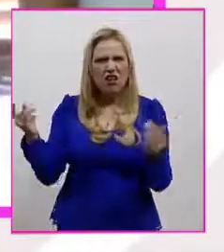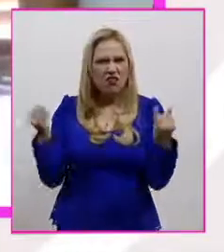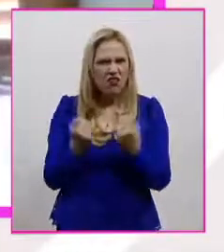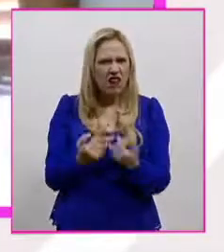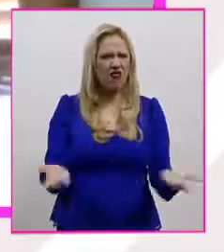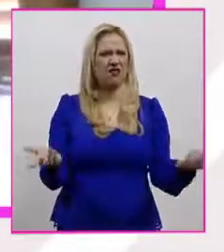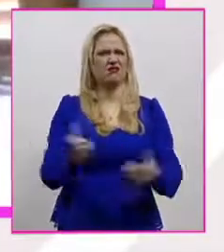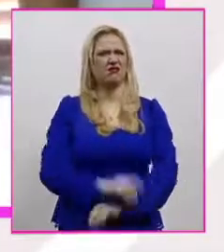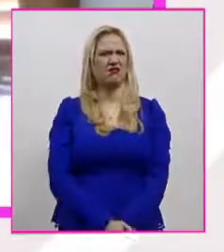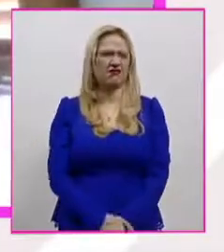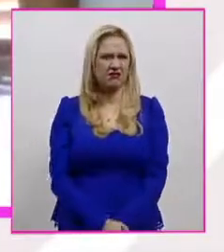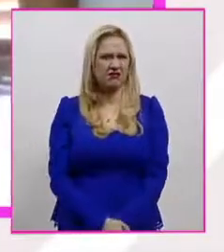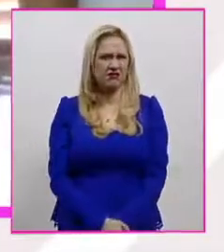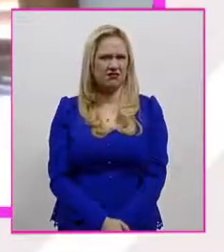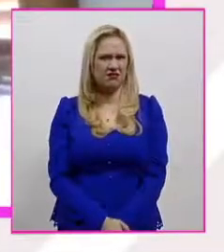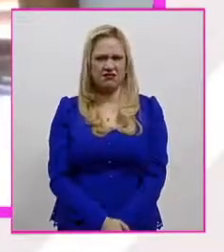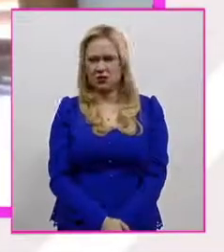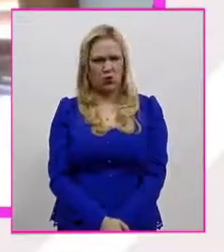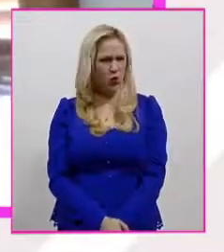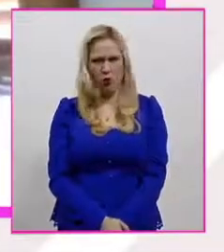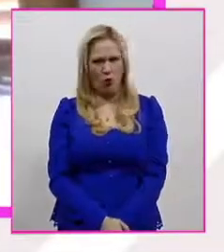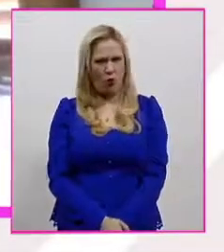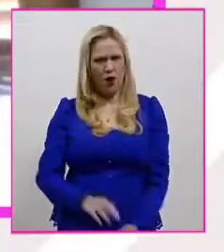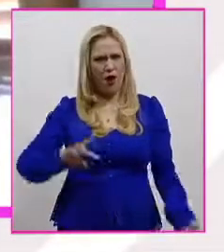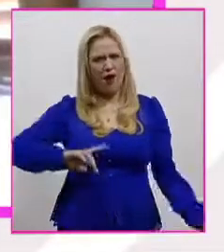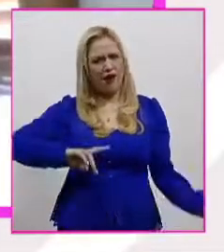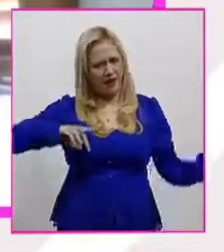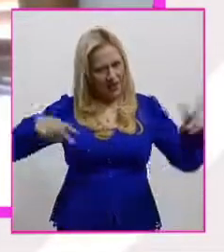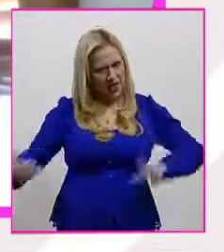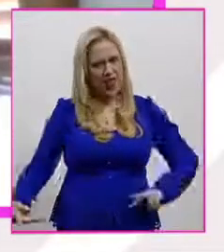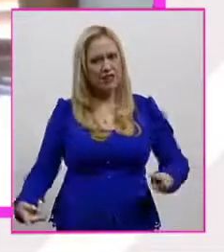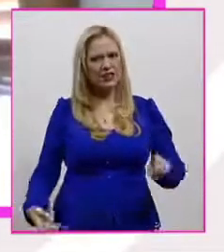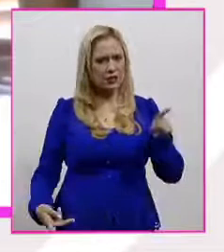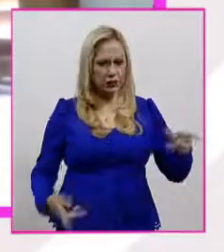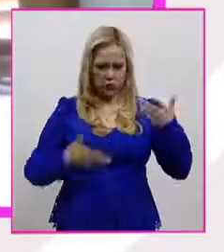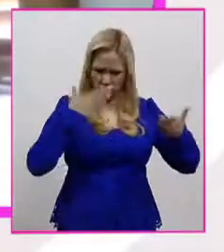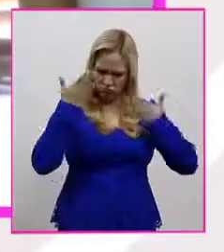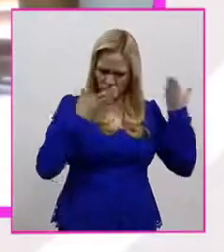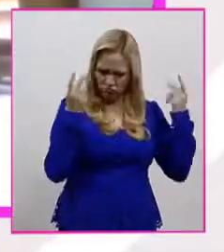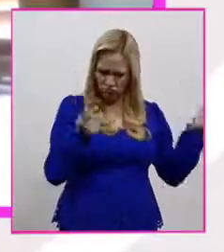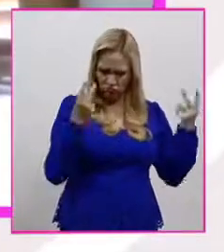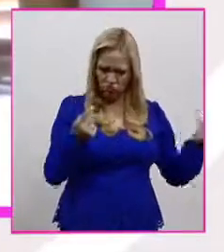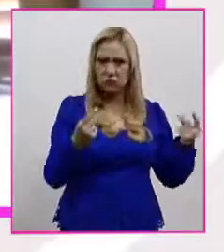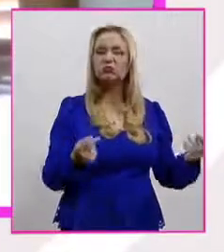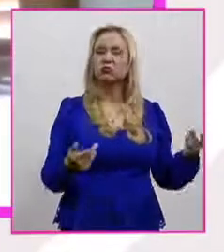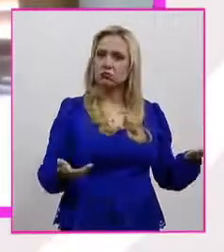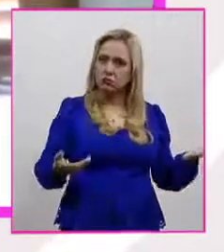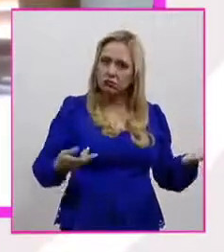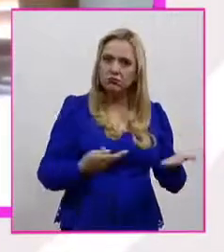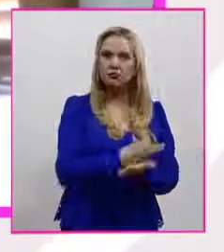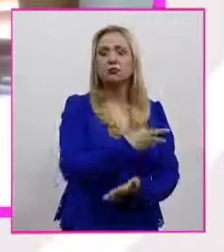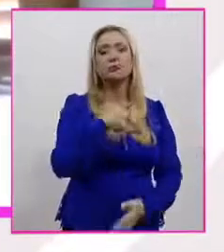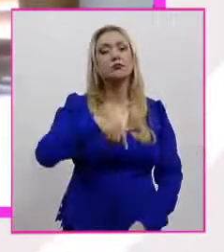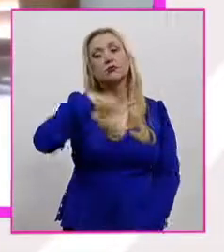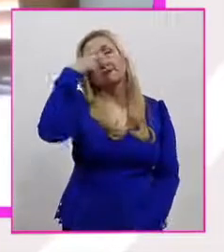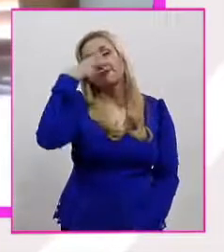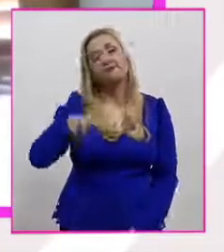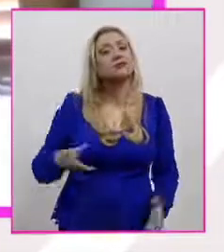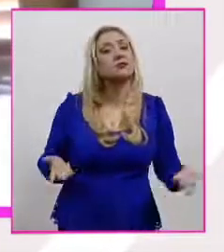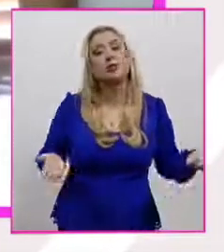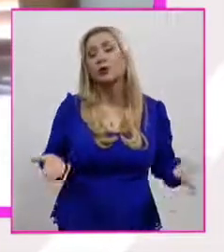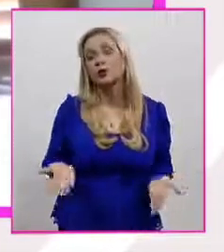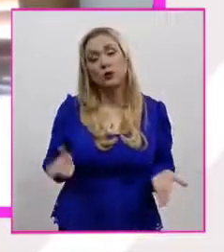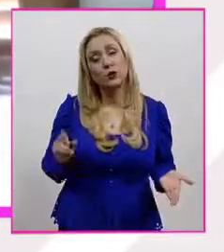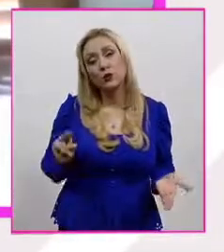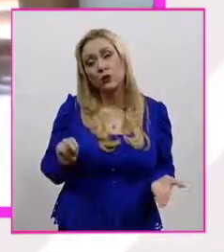es que, no, al revés, ¿no? O sea, quien se esfuerza más debería ser el mejor recompensado. Y en ese sentido, en México no podemos decir que tenemos una